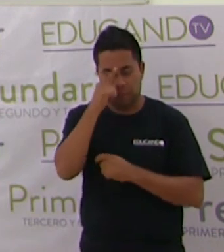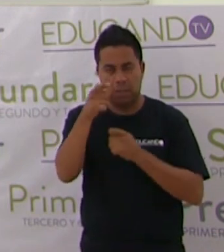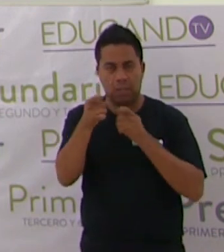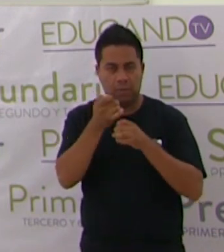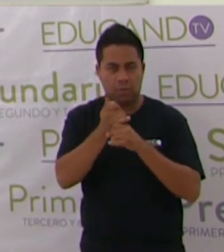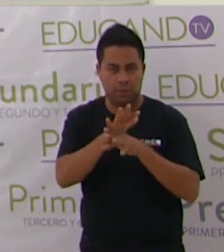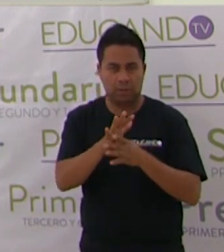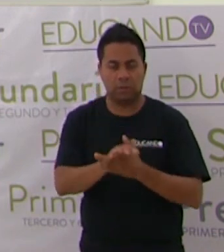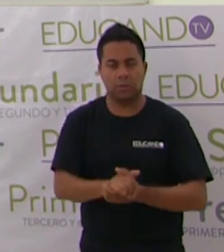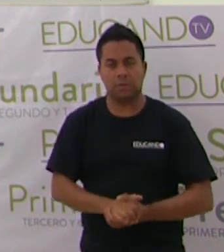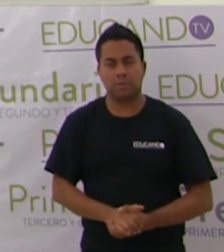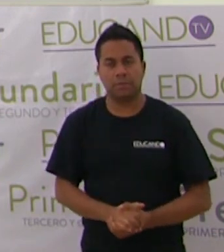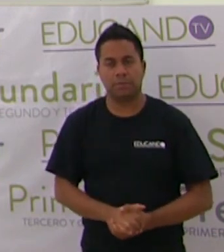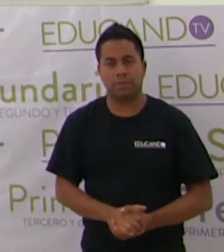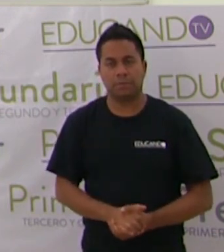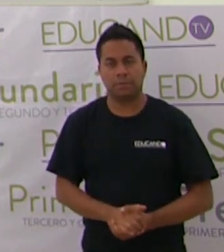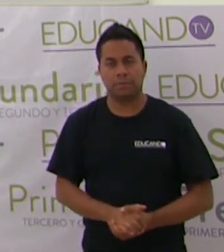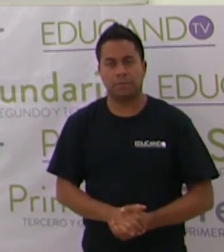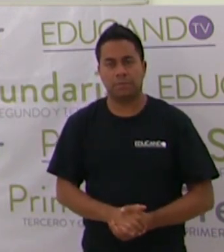información.